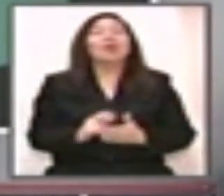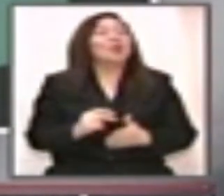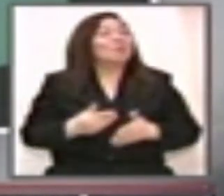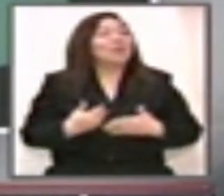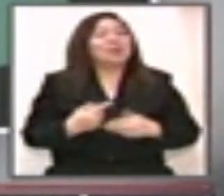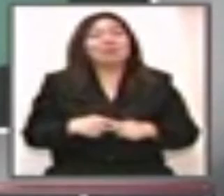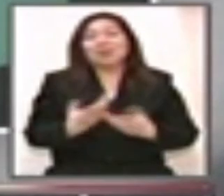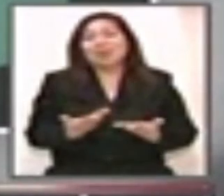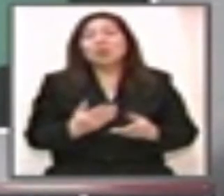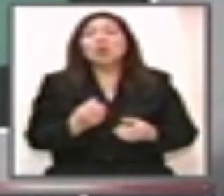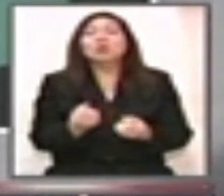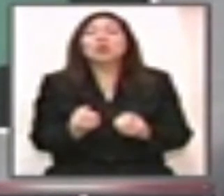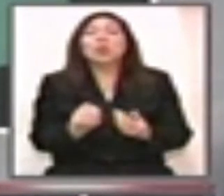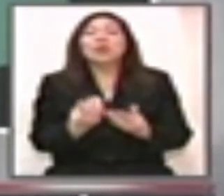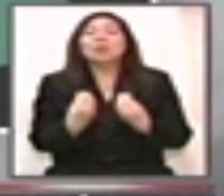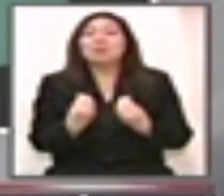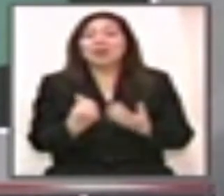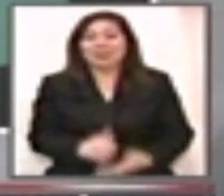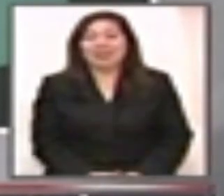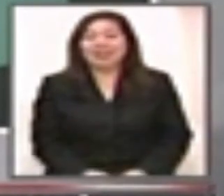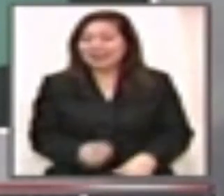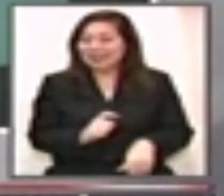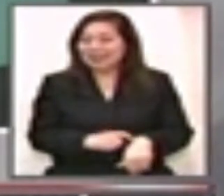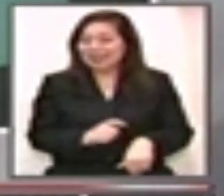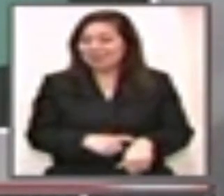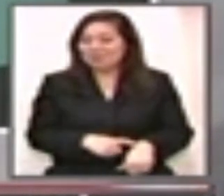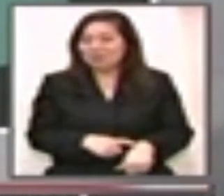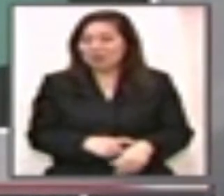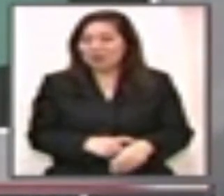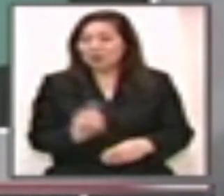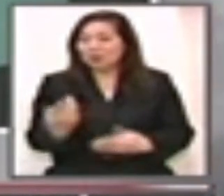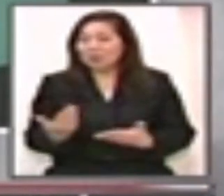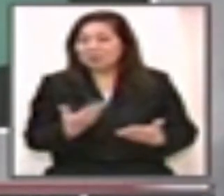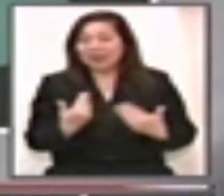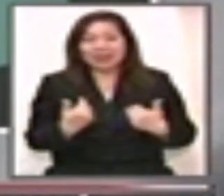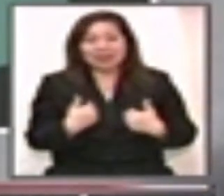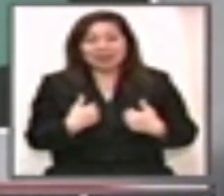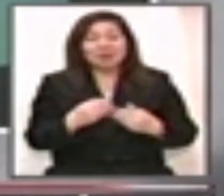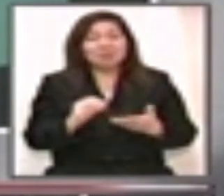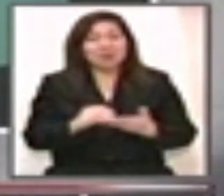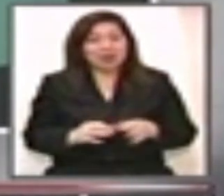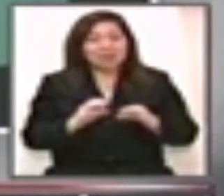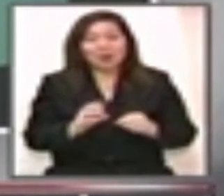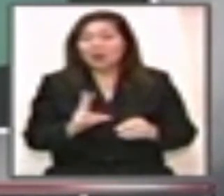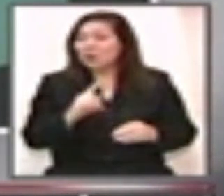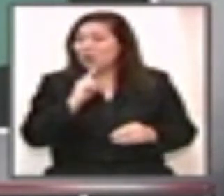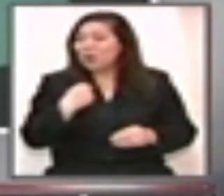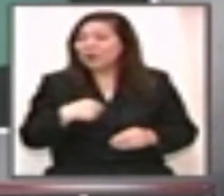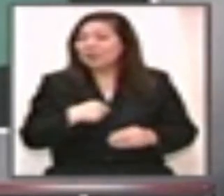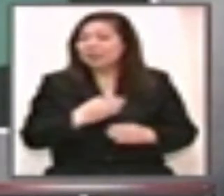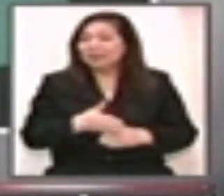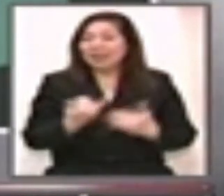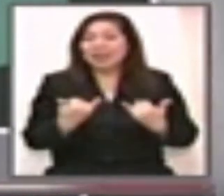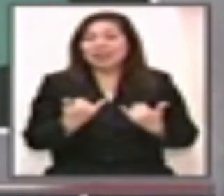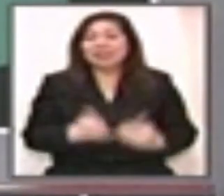podemos depender de unos cuantos, porque en el momento que uno de estos mercados tiene algún riesgo, nuestra llegada